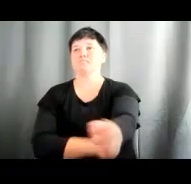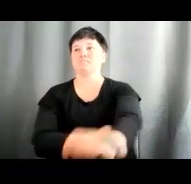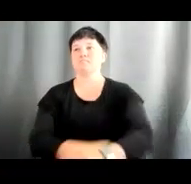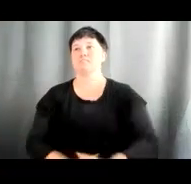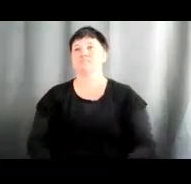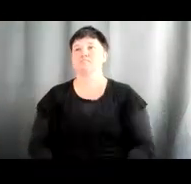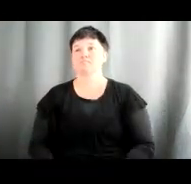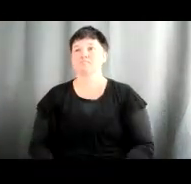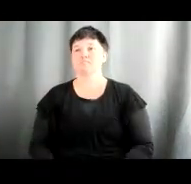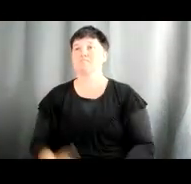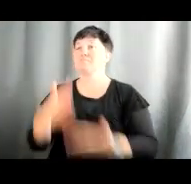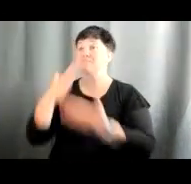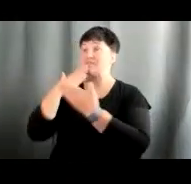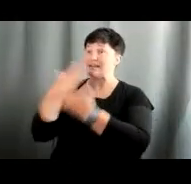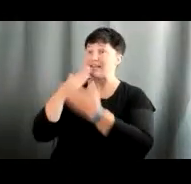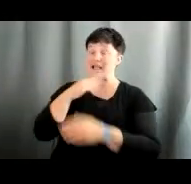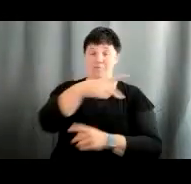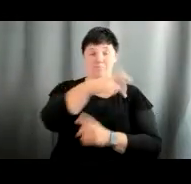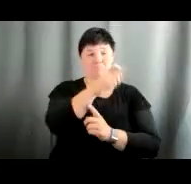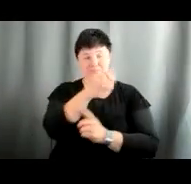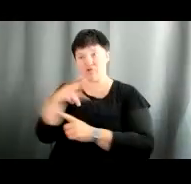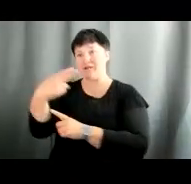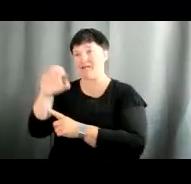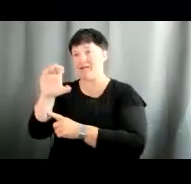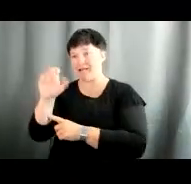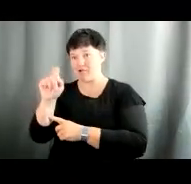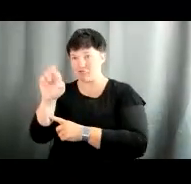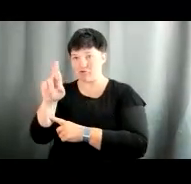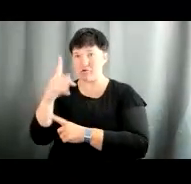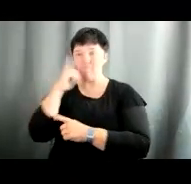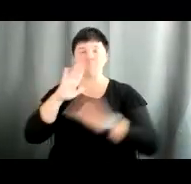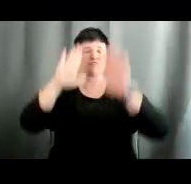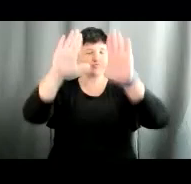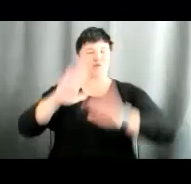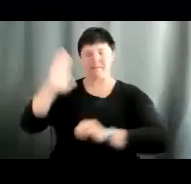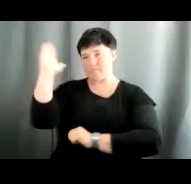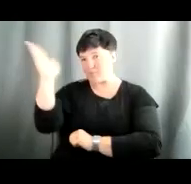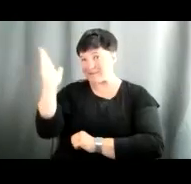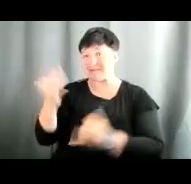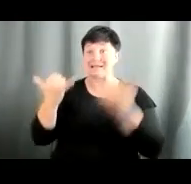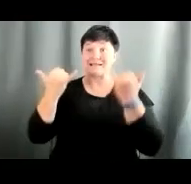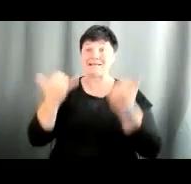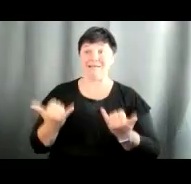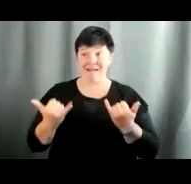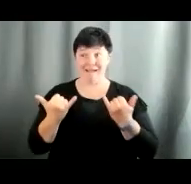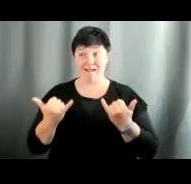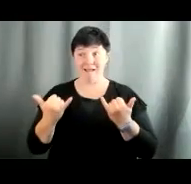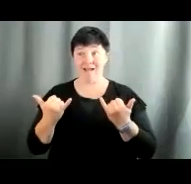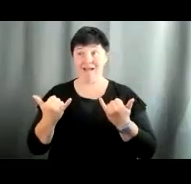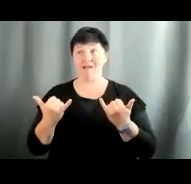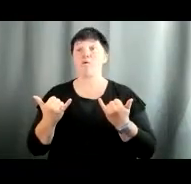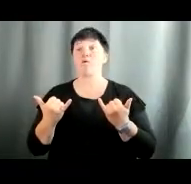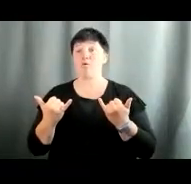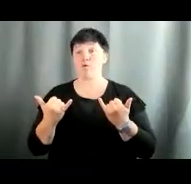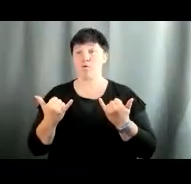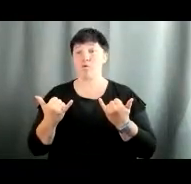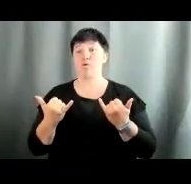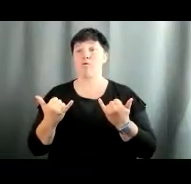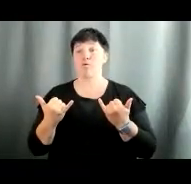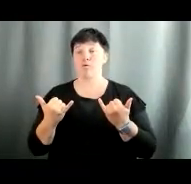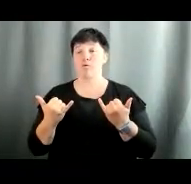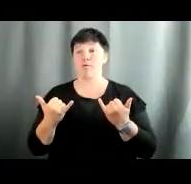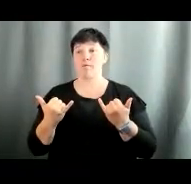Muchas gracias, Peter y Héctor, por esta excelente presentación. Y ahora tenemos algo de tiempo para preguntas.